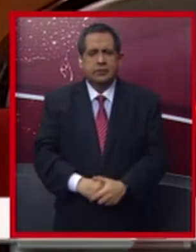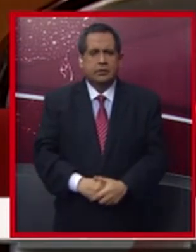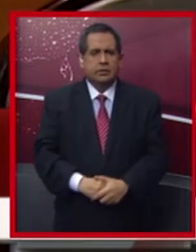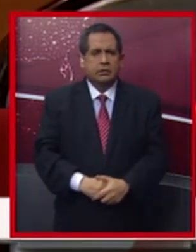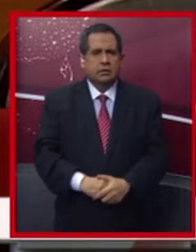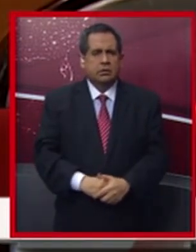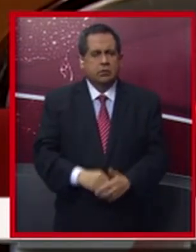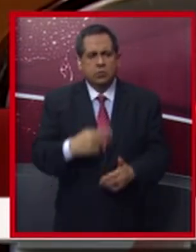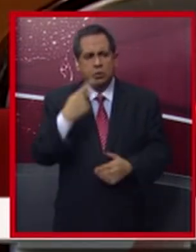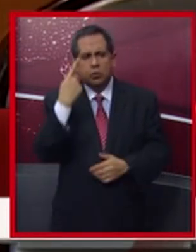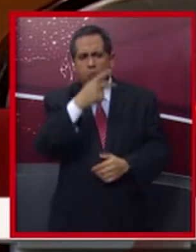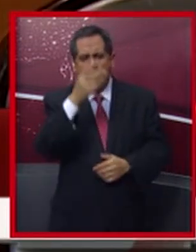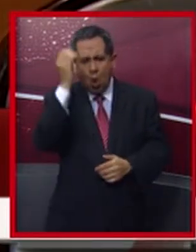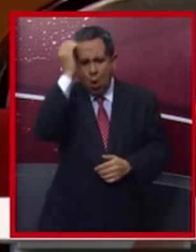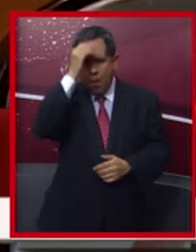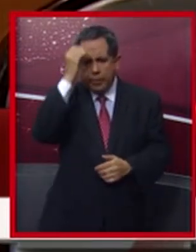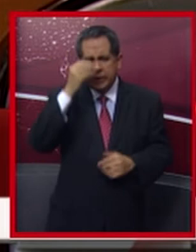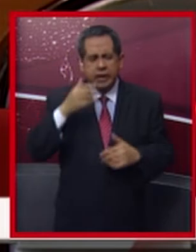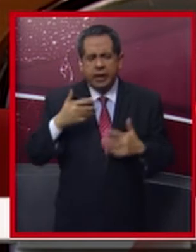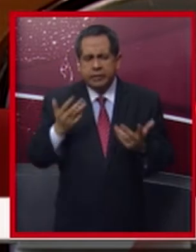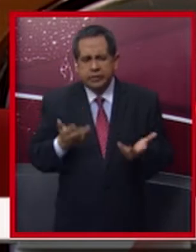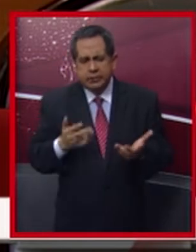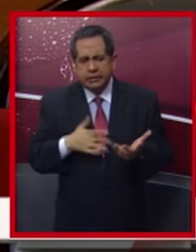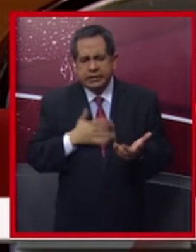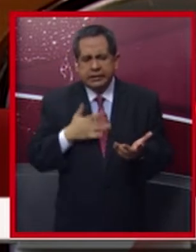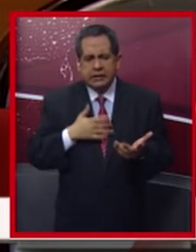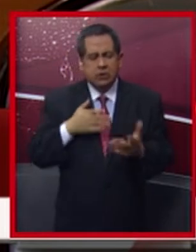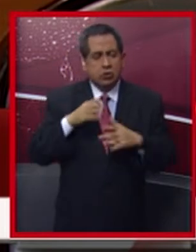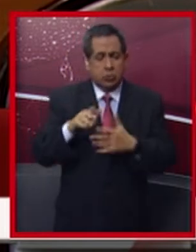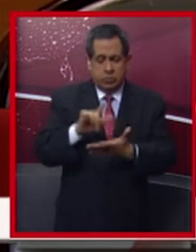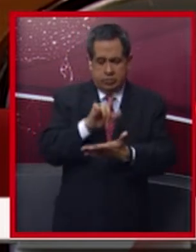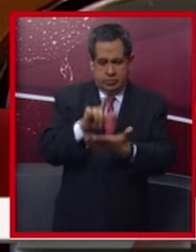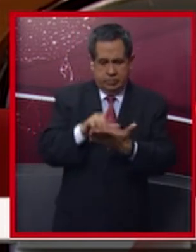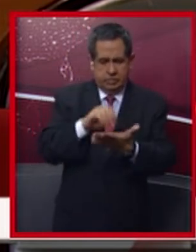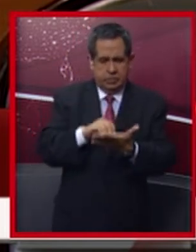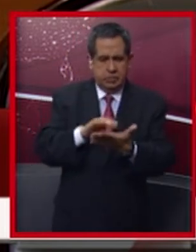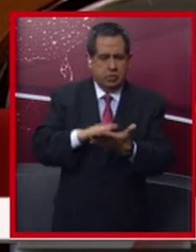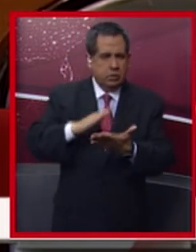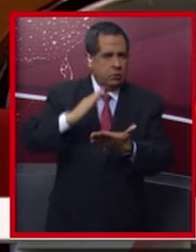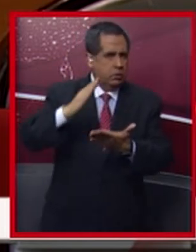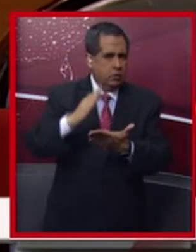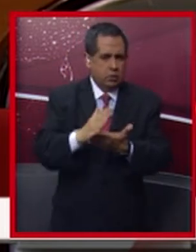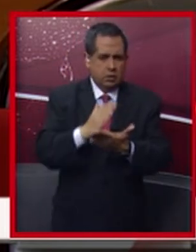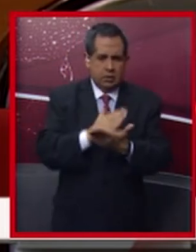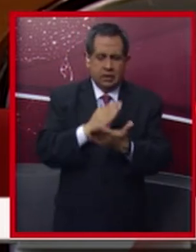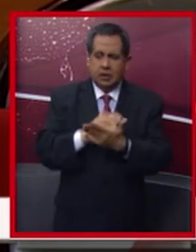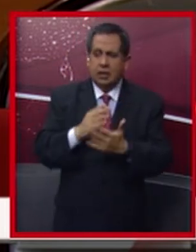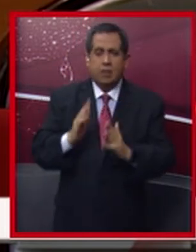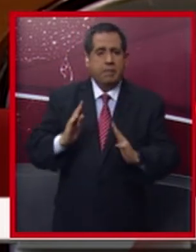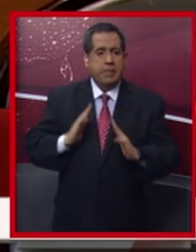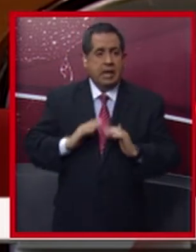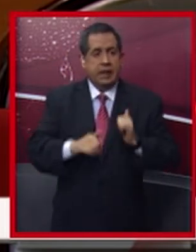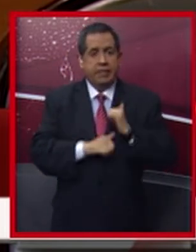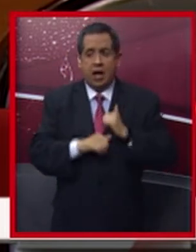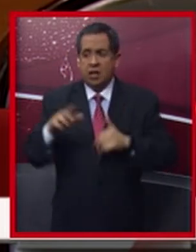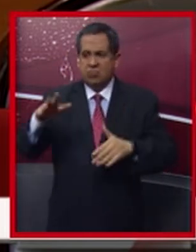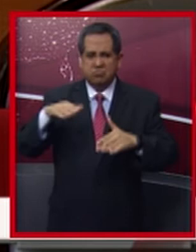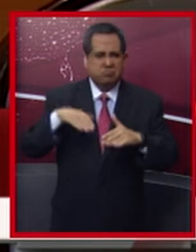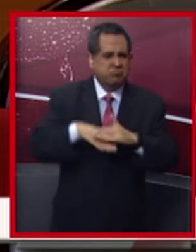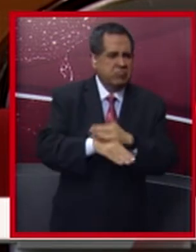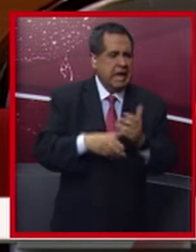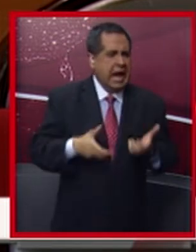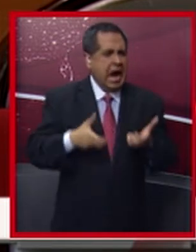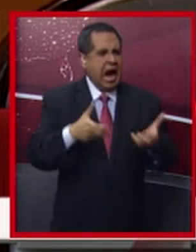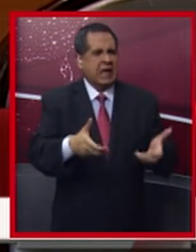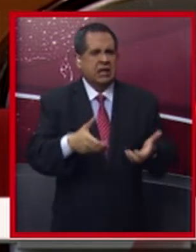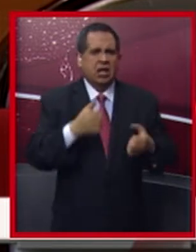¿Cuál es, en su opinión, el sentido de la regulación de la intervención de las Fuerzas Armadas en materia